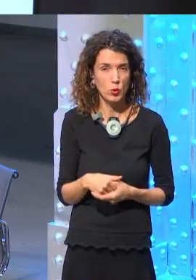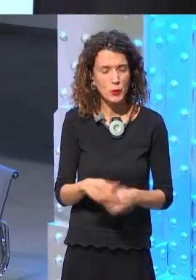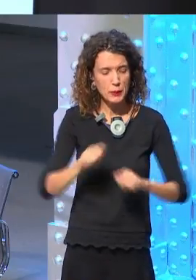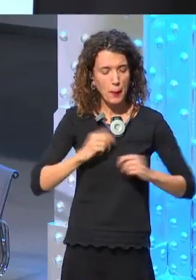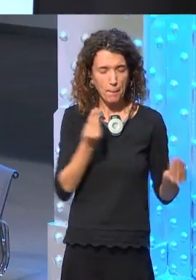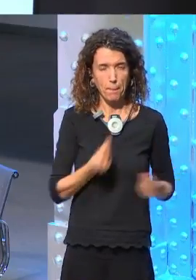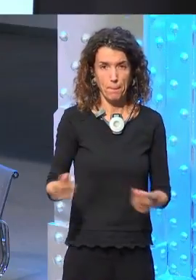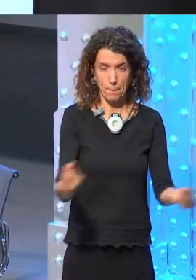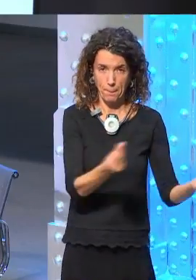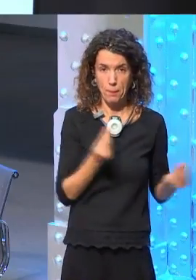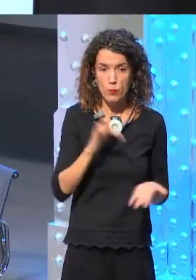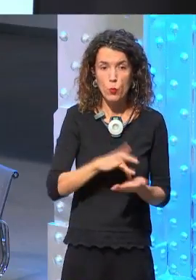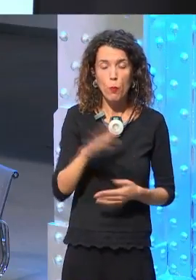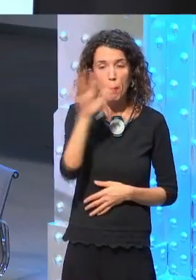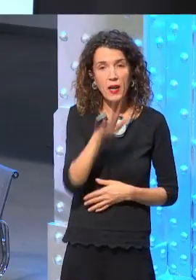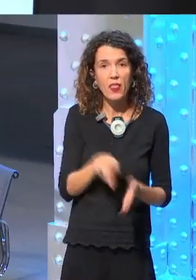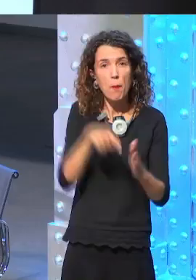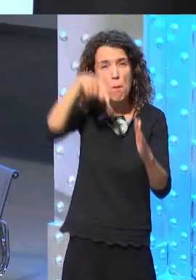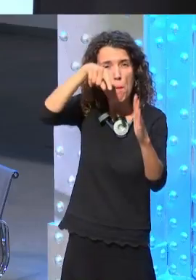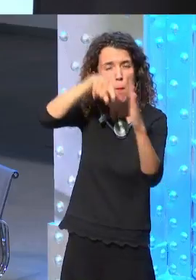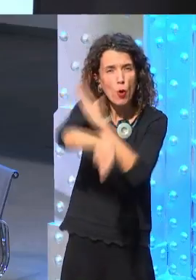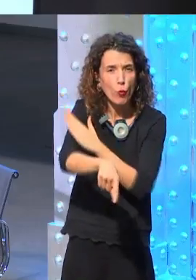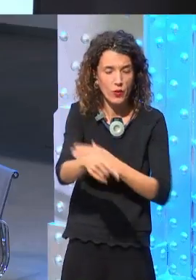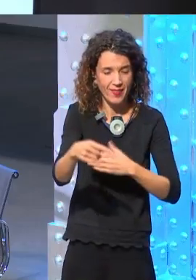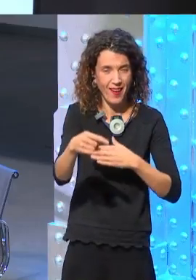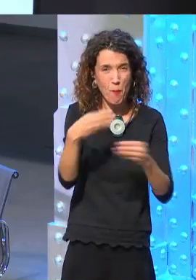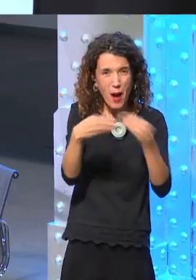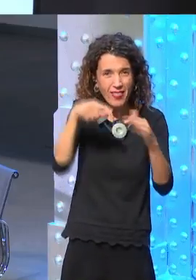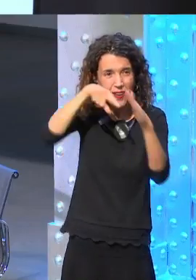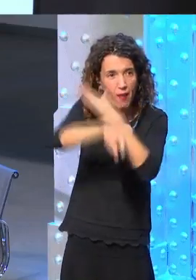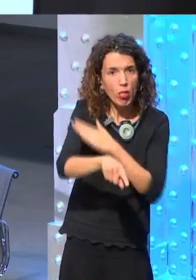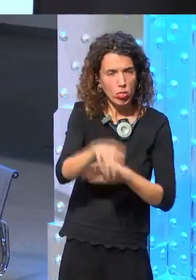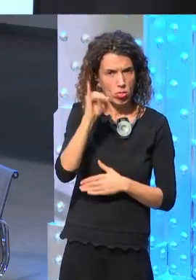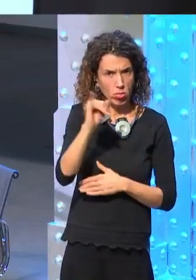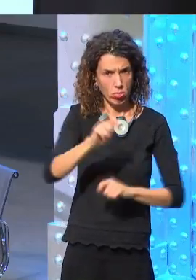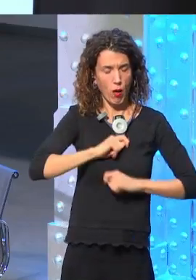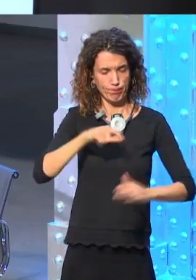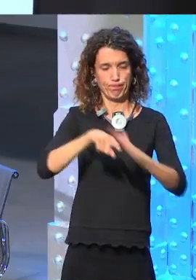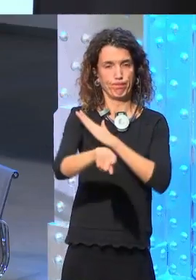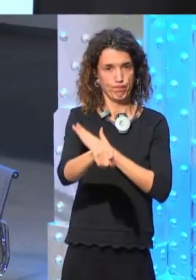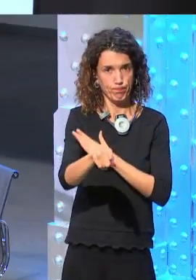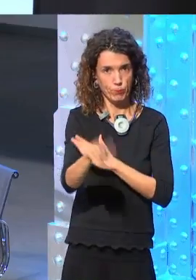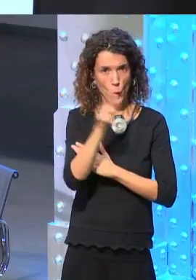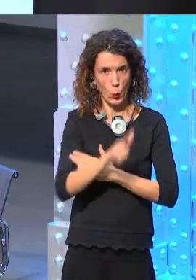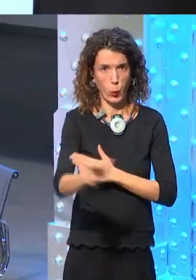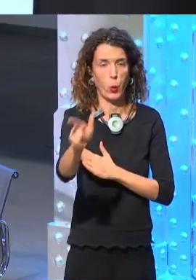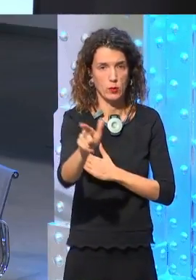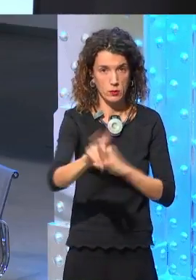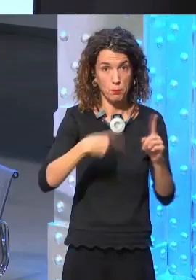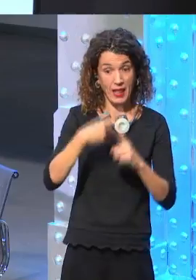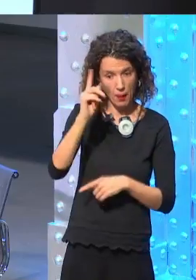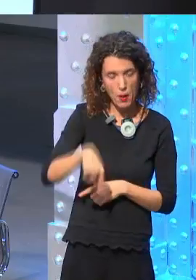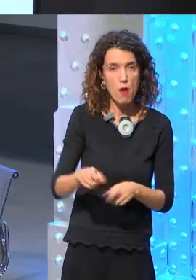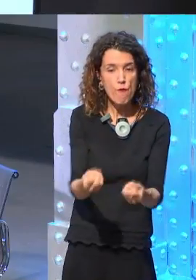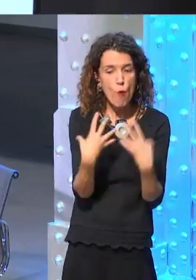la sensación de profundidad del material. Esa sensación está presente y además tenemos